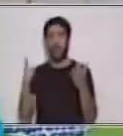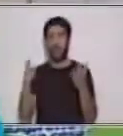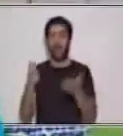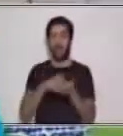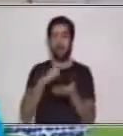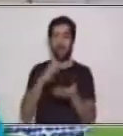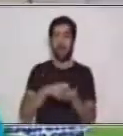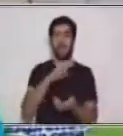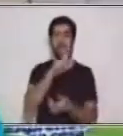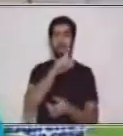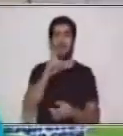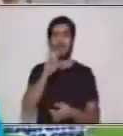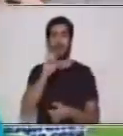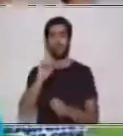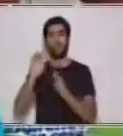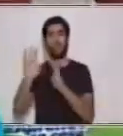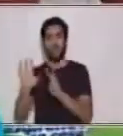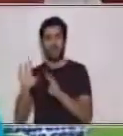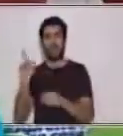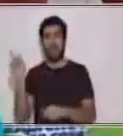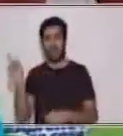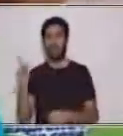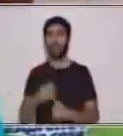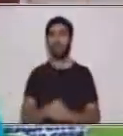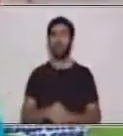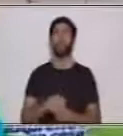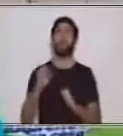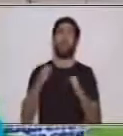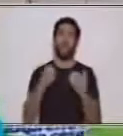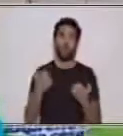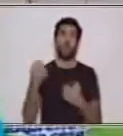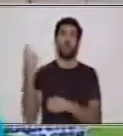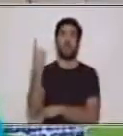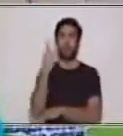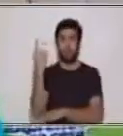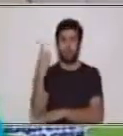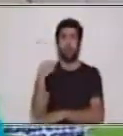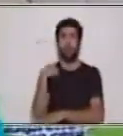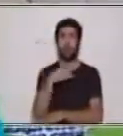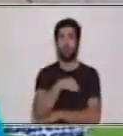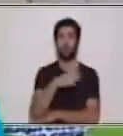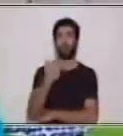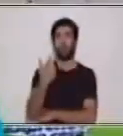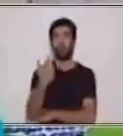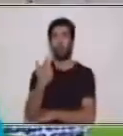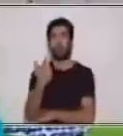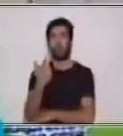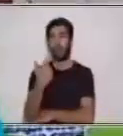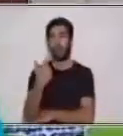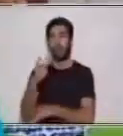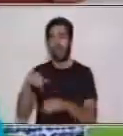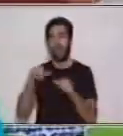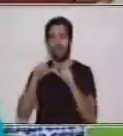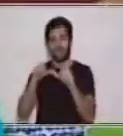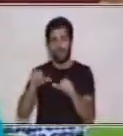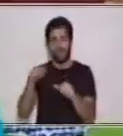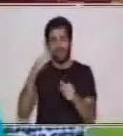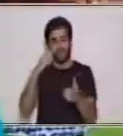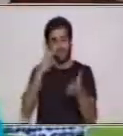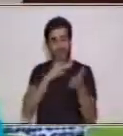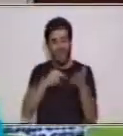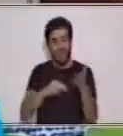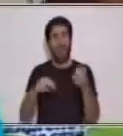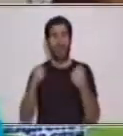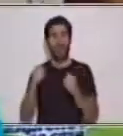la página 107. Por lo tanto, es importante que sigamos todas estas recomendaciones para